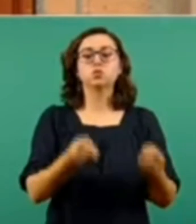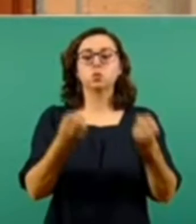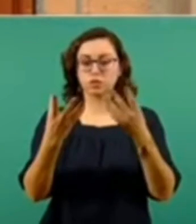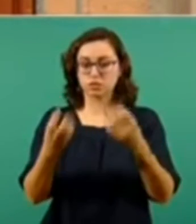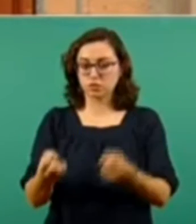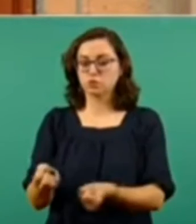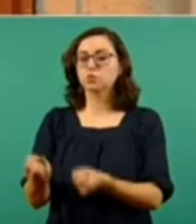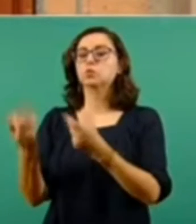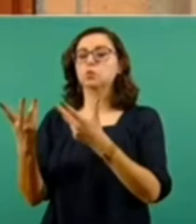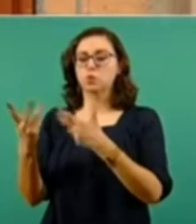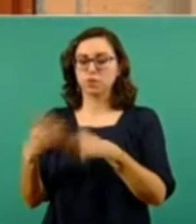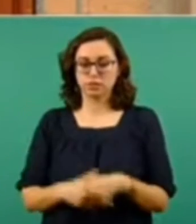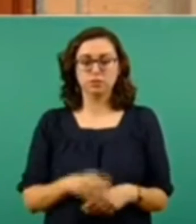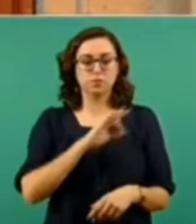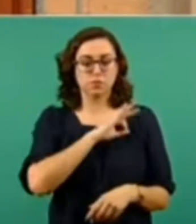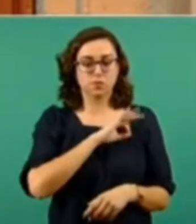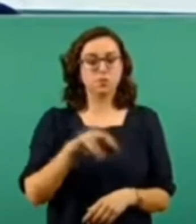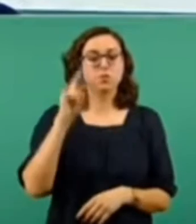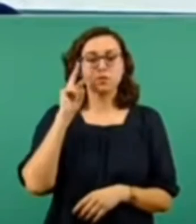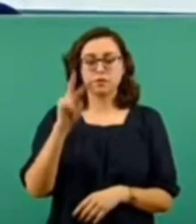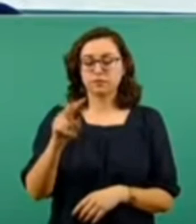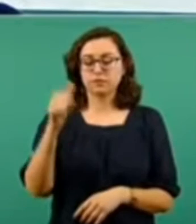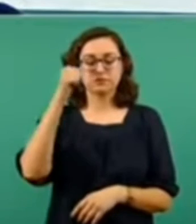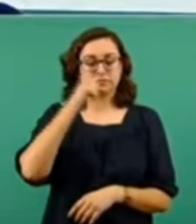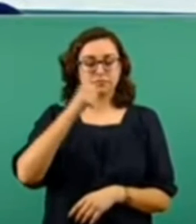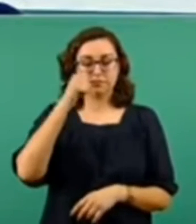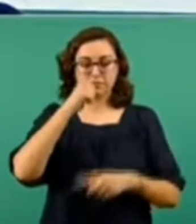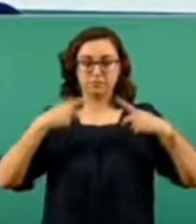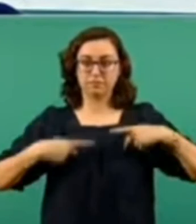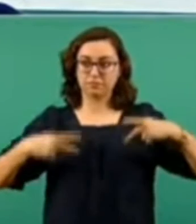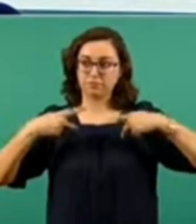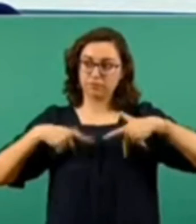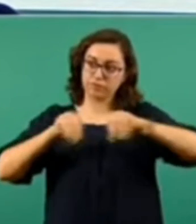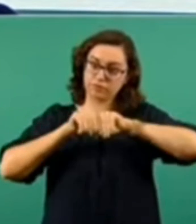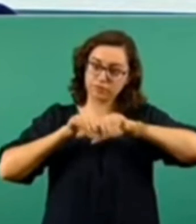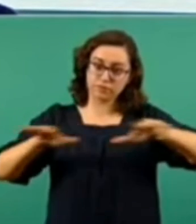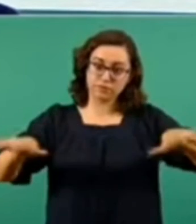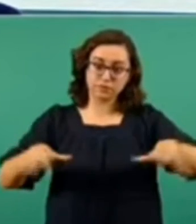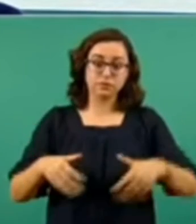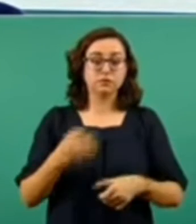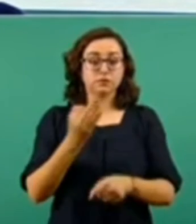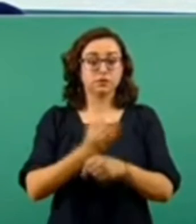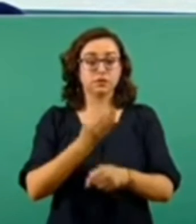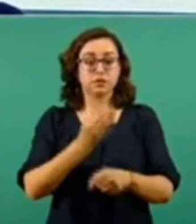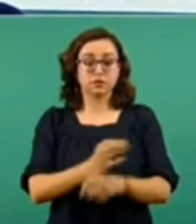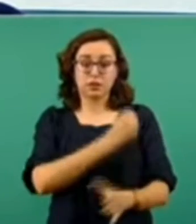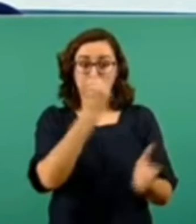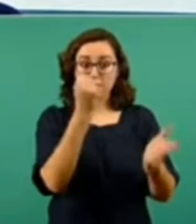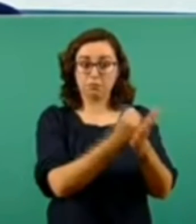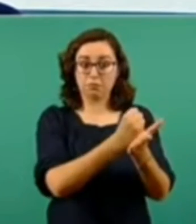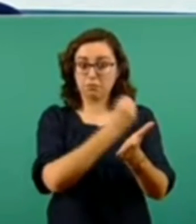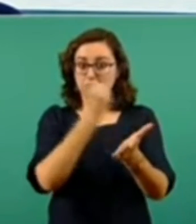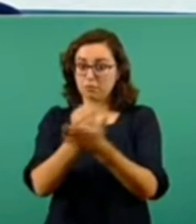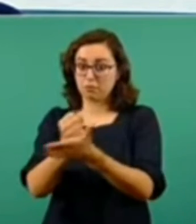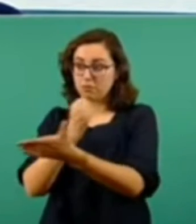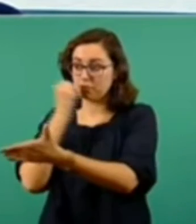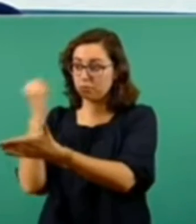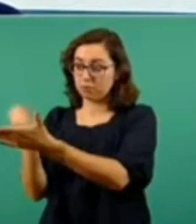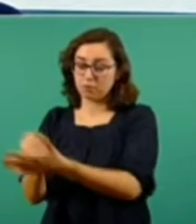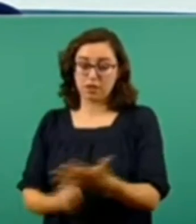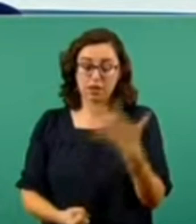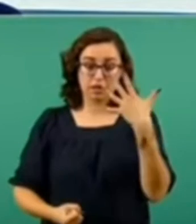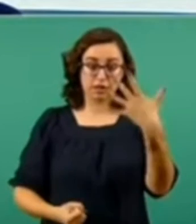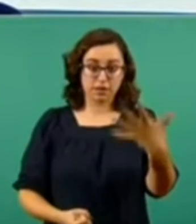Siempre reforzamos la comunicación a la población, que el beneficio de tener 5 vacunas diferentes, en este caso